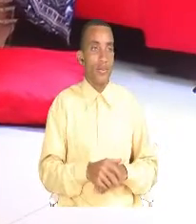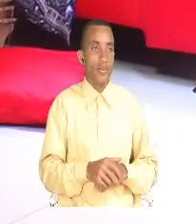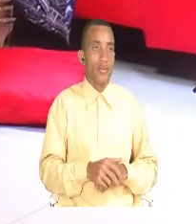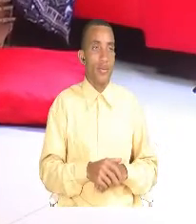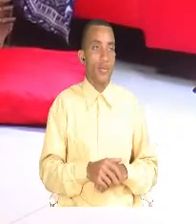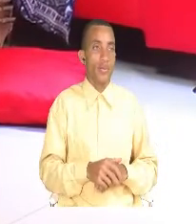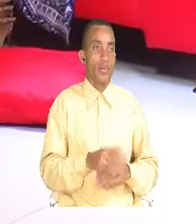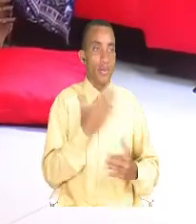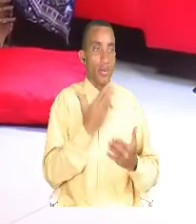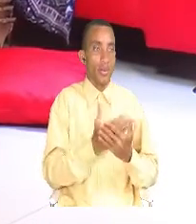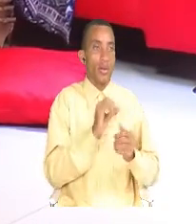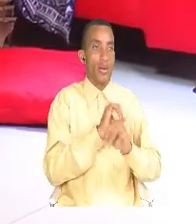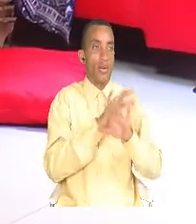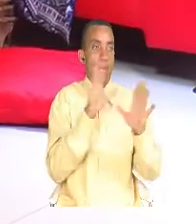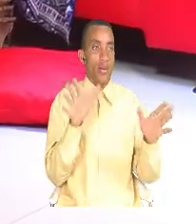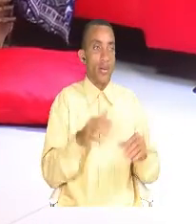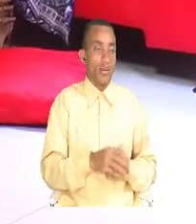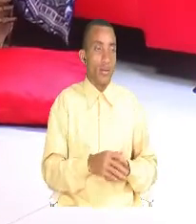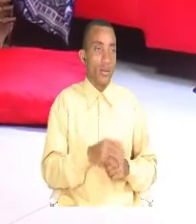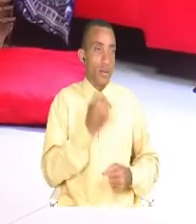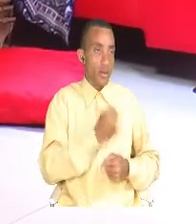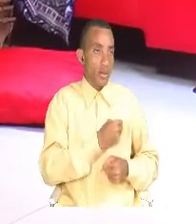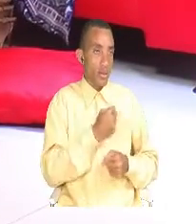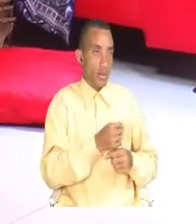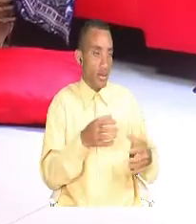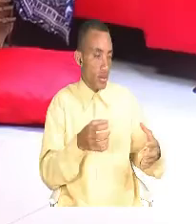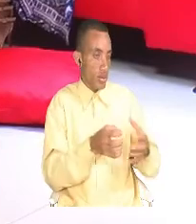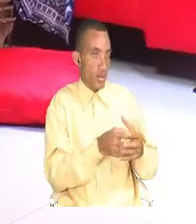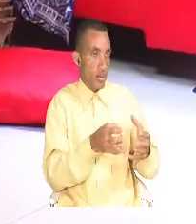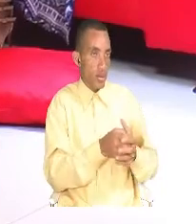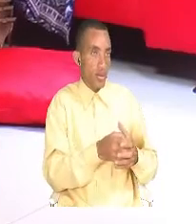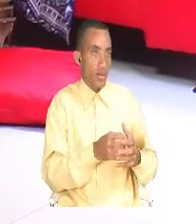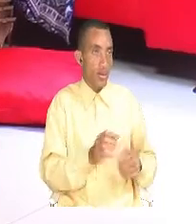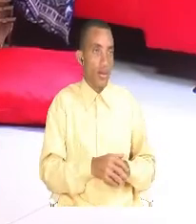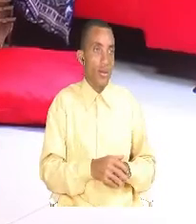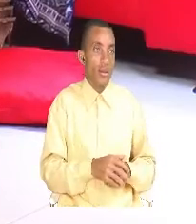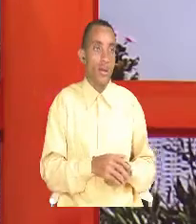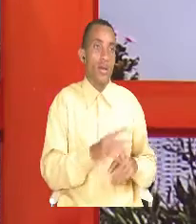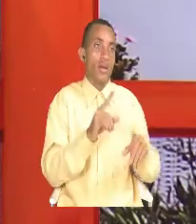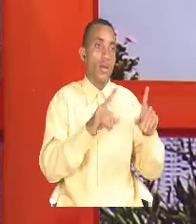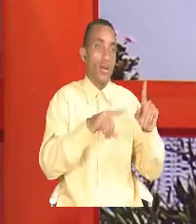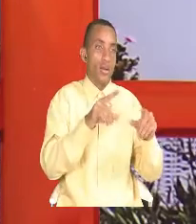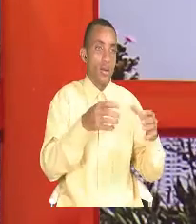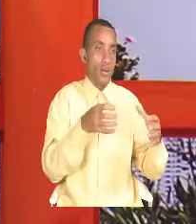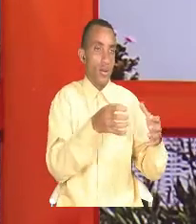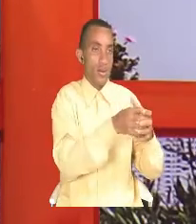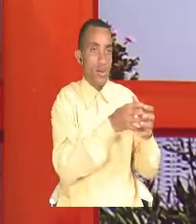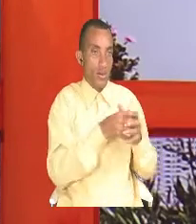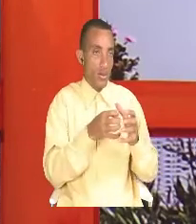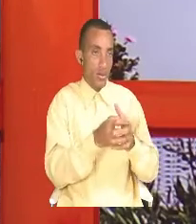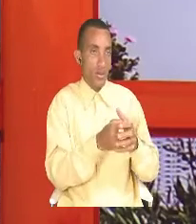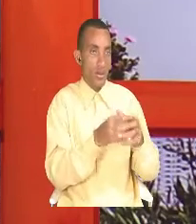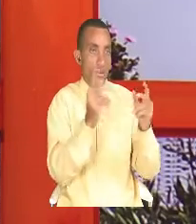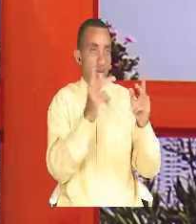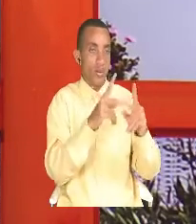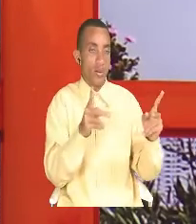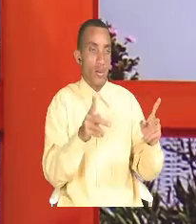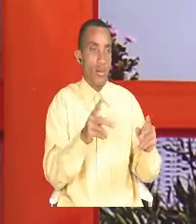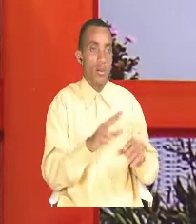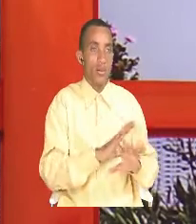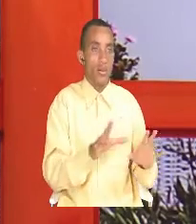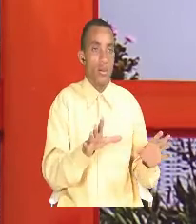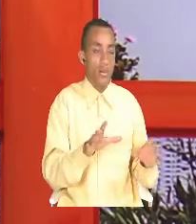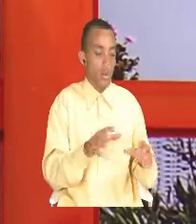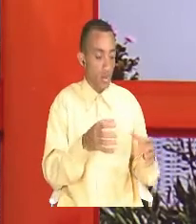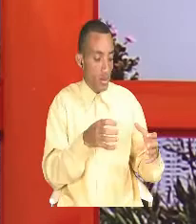Muy buenos días a todos. ¿El trabajo en equipo en qué consiste? Cuando el grupo de personas están trabajando conjuntamente, hasta ahí podemos decir